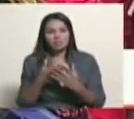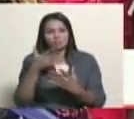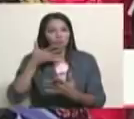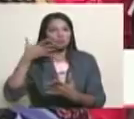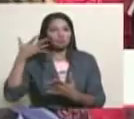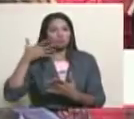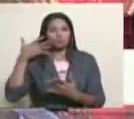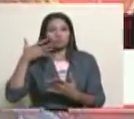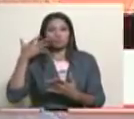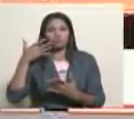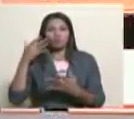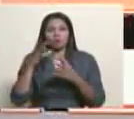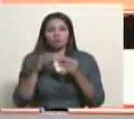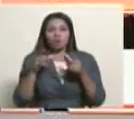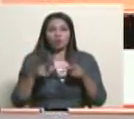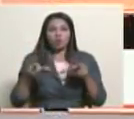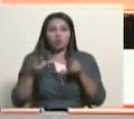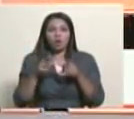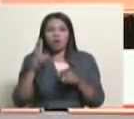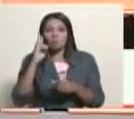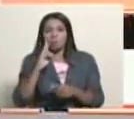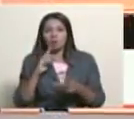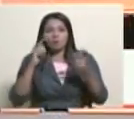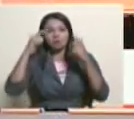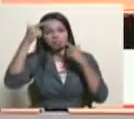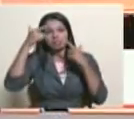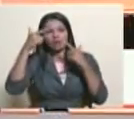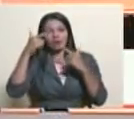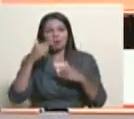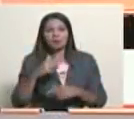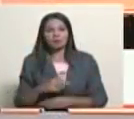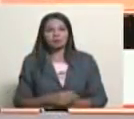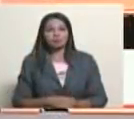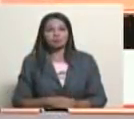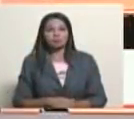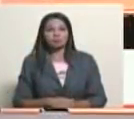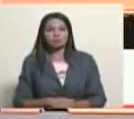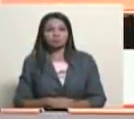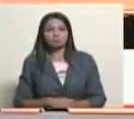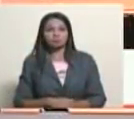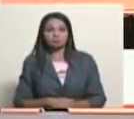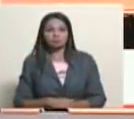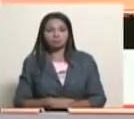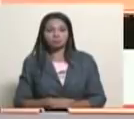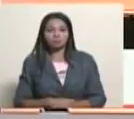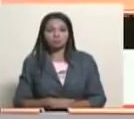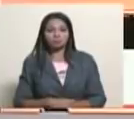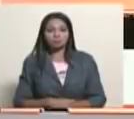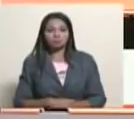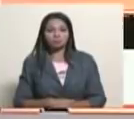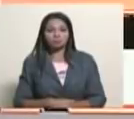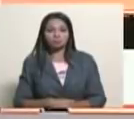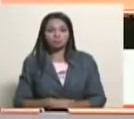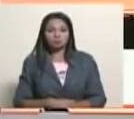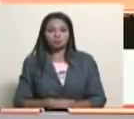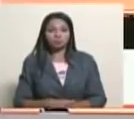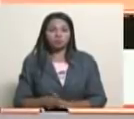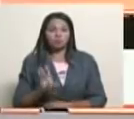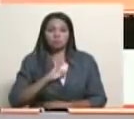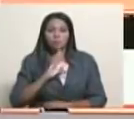admiración a las unidades Bolívar Chávez, las VC, a las redes de articulación